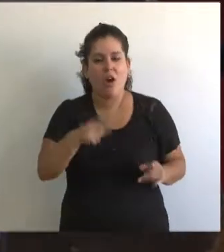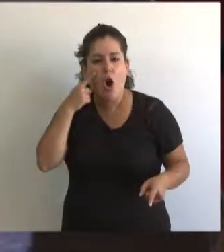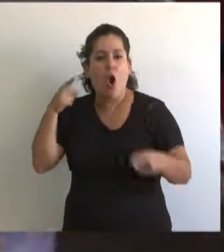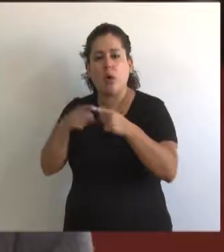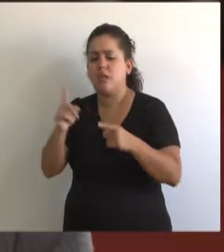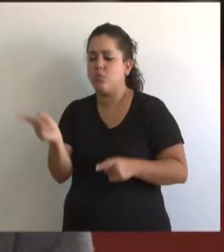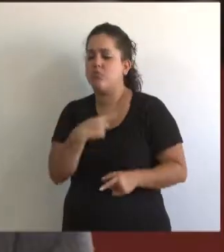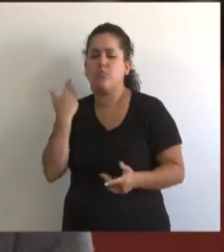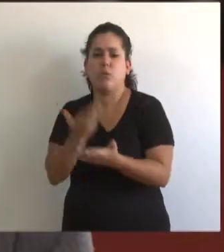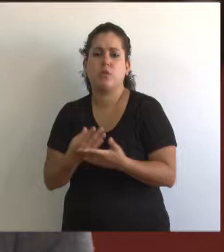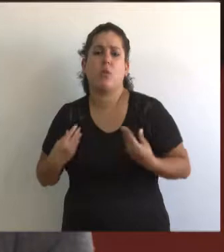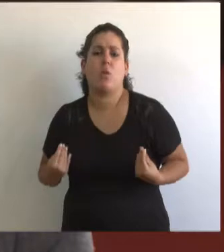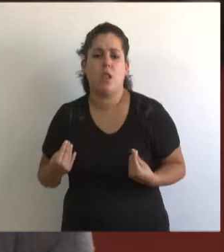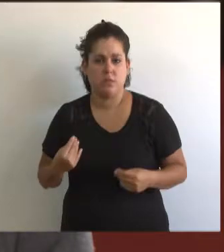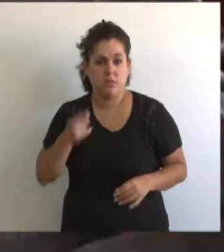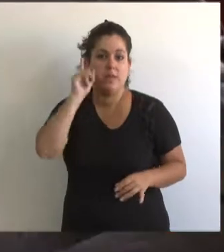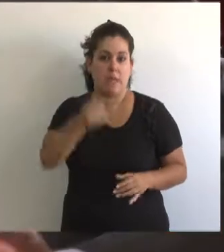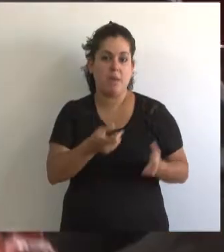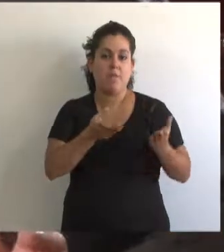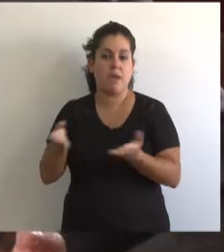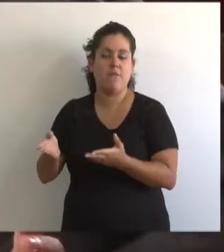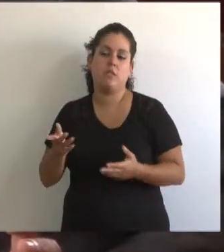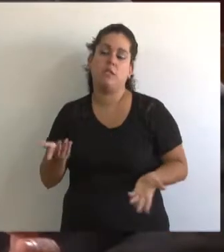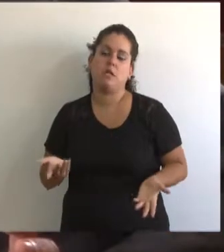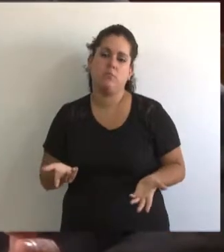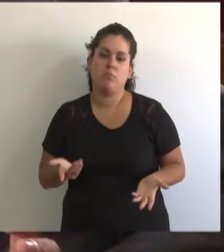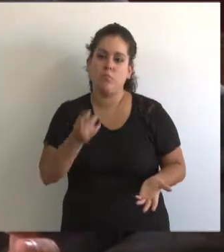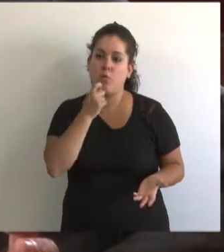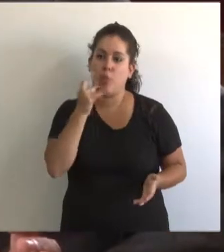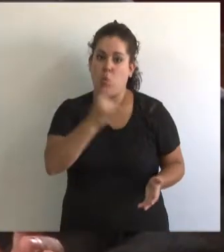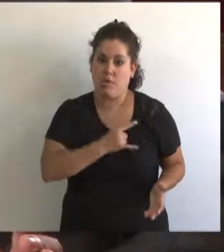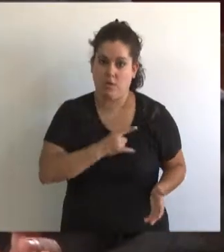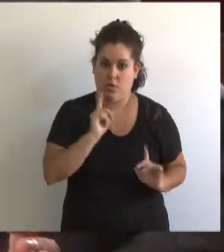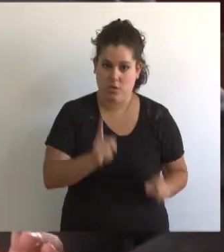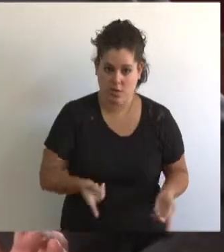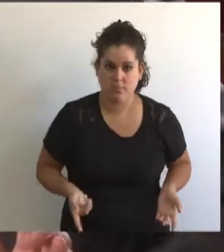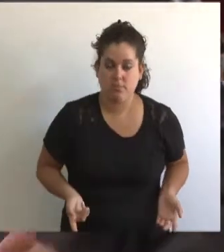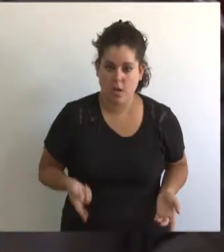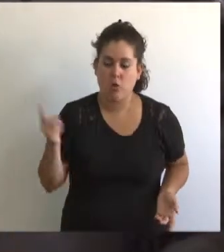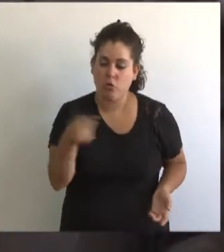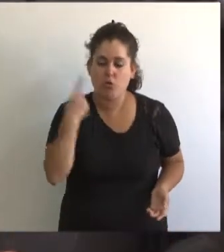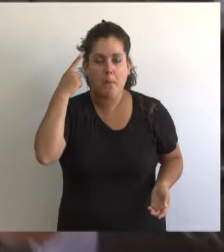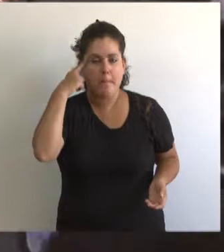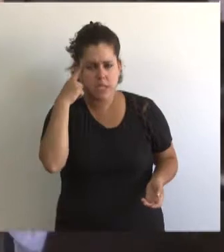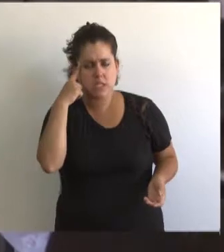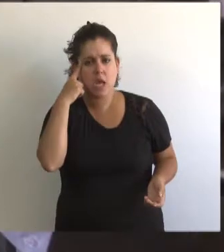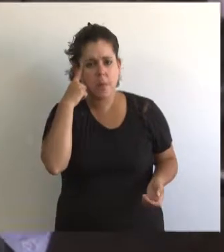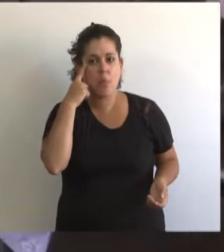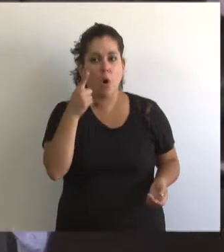al objetivo de esta propuesta, ¿no? También beneficia a los universitarios. Nosotros